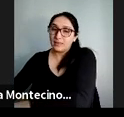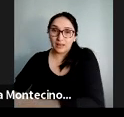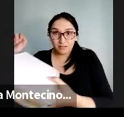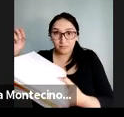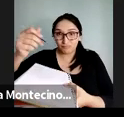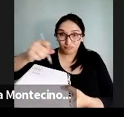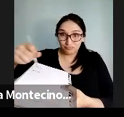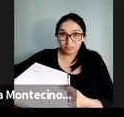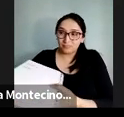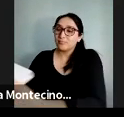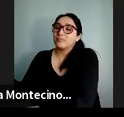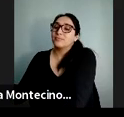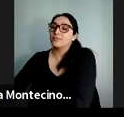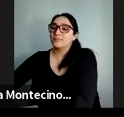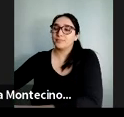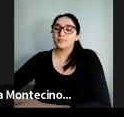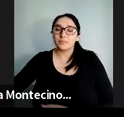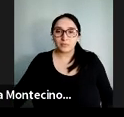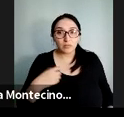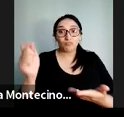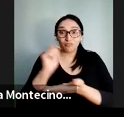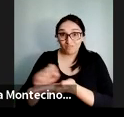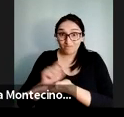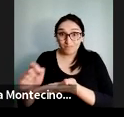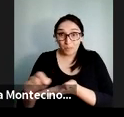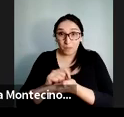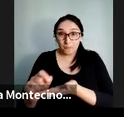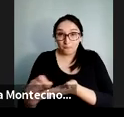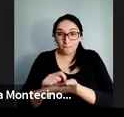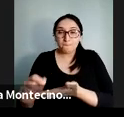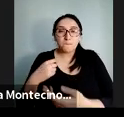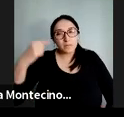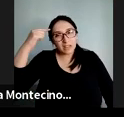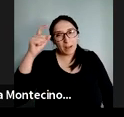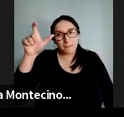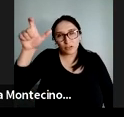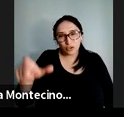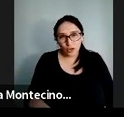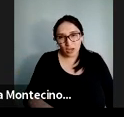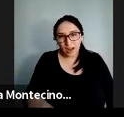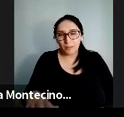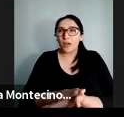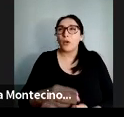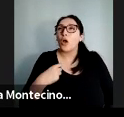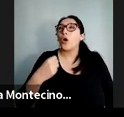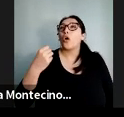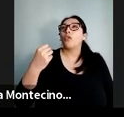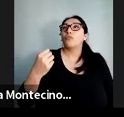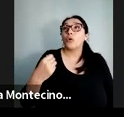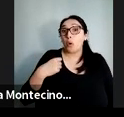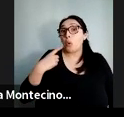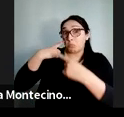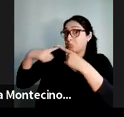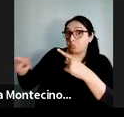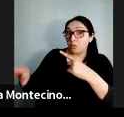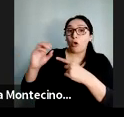y lo virtual, e intentar dibujar a la persona que te atacó, ya sea que la conozcas o no,